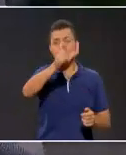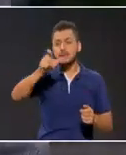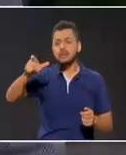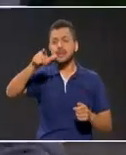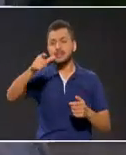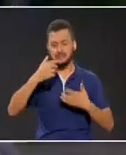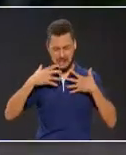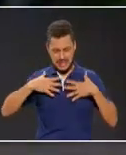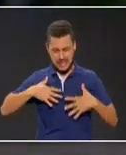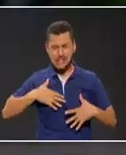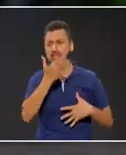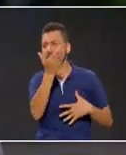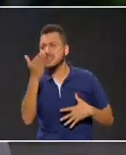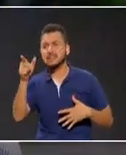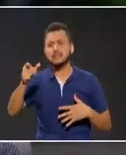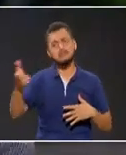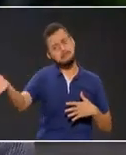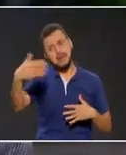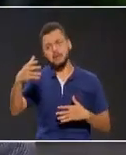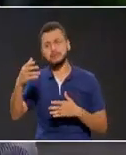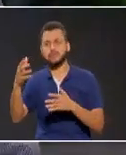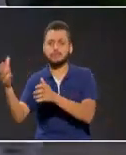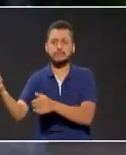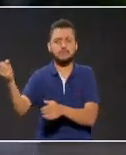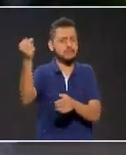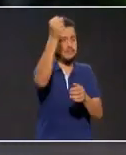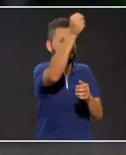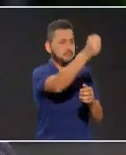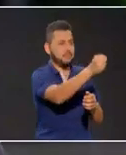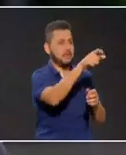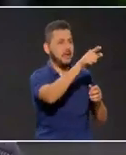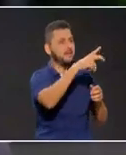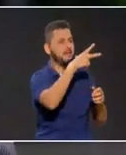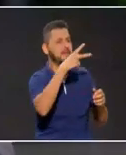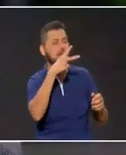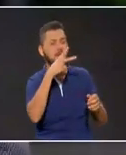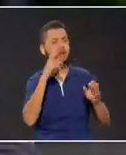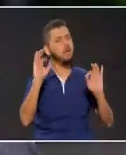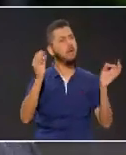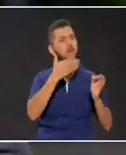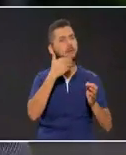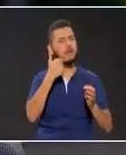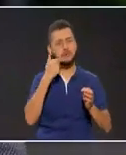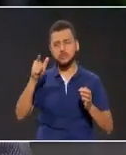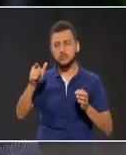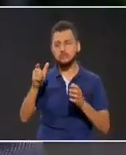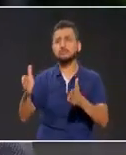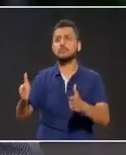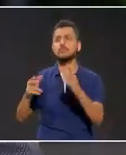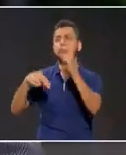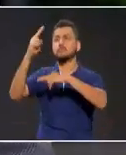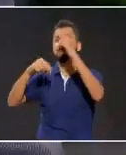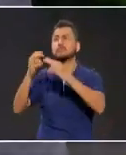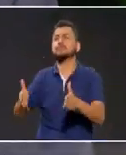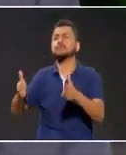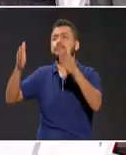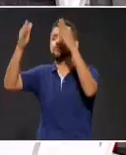la ciudad o montar unos institutos de rehabilitación que estén en la ciudad? Esa será la apuesta que nosotros vamos a